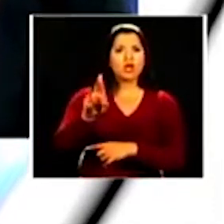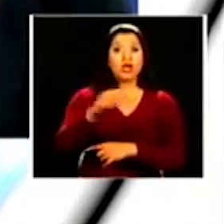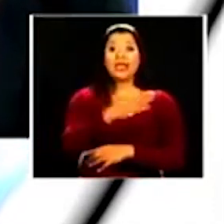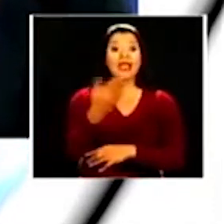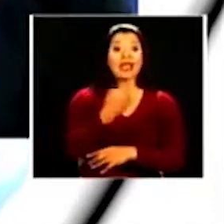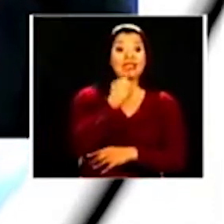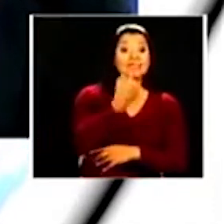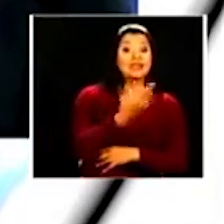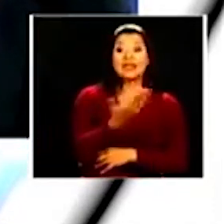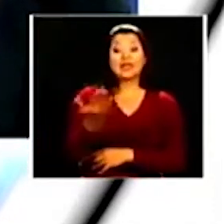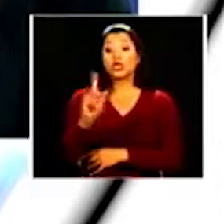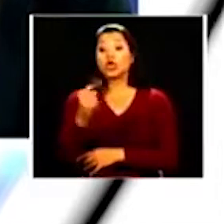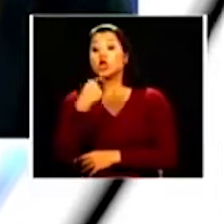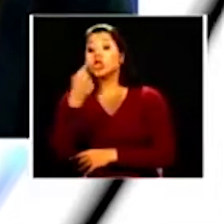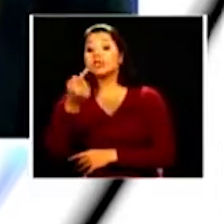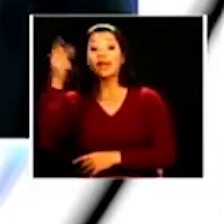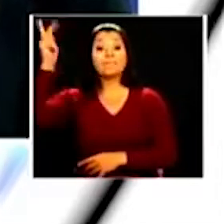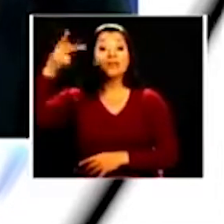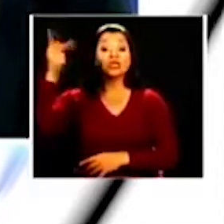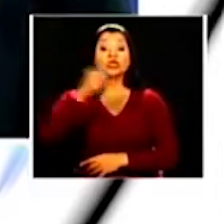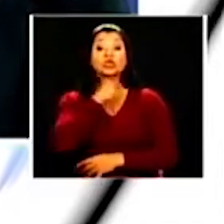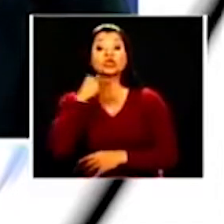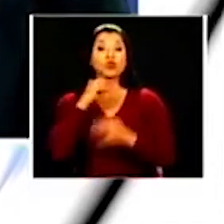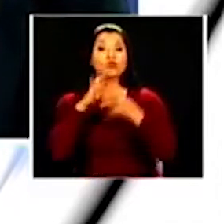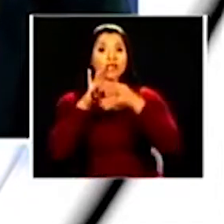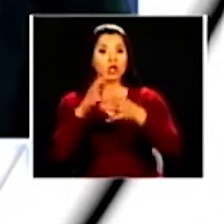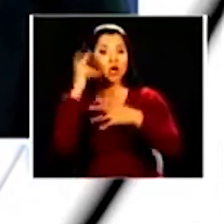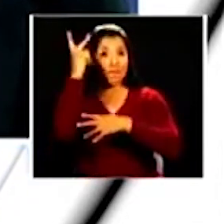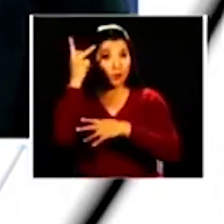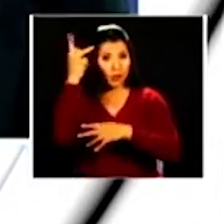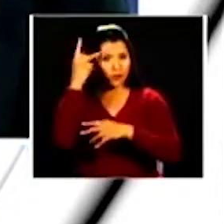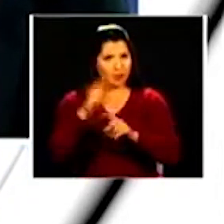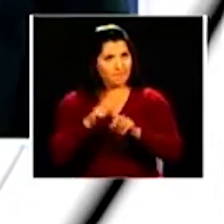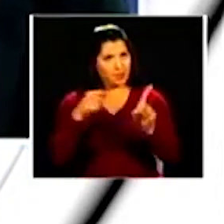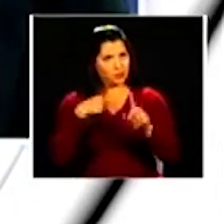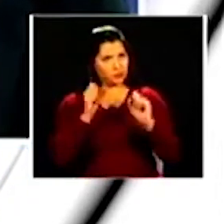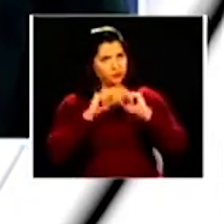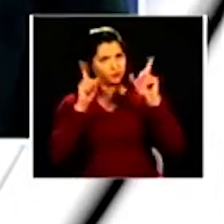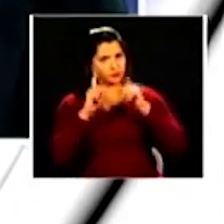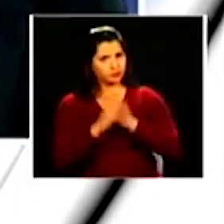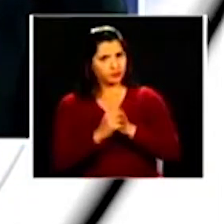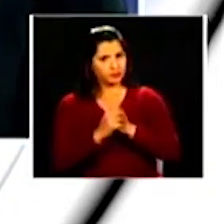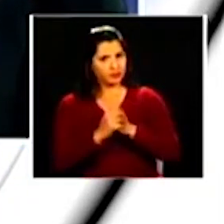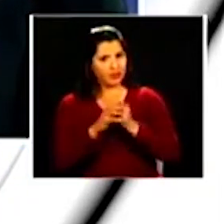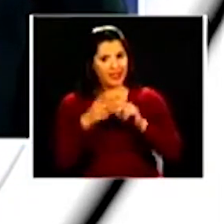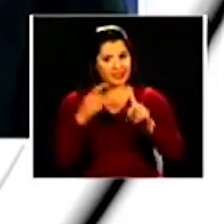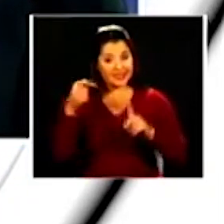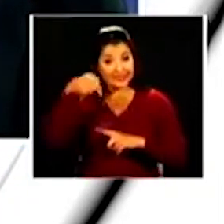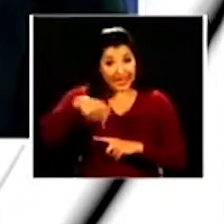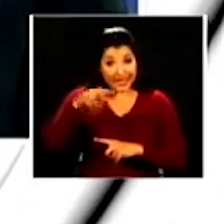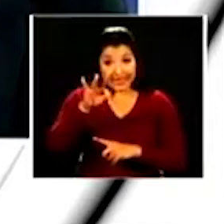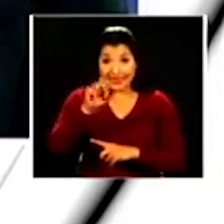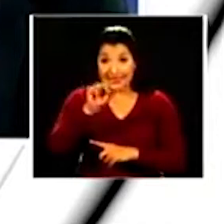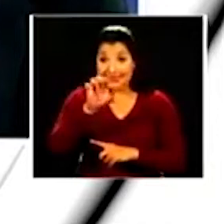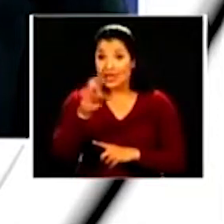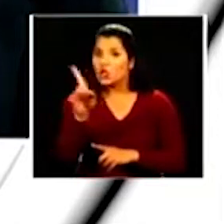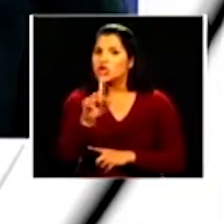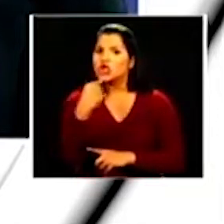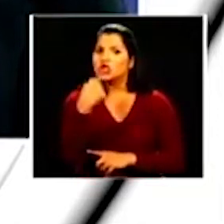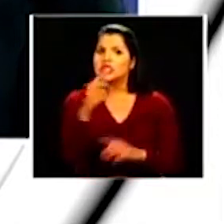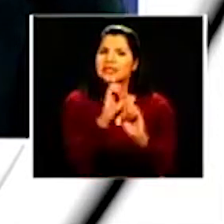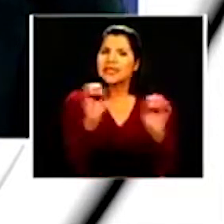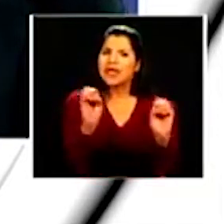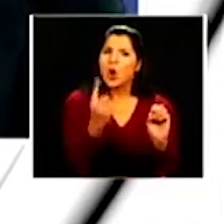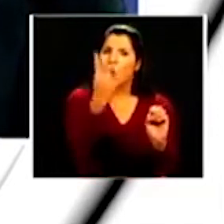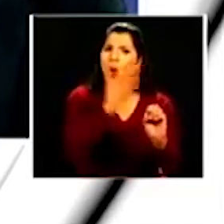los pastores y los sacerdotes sobre el tema político. Pero me llama la atención que desde este tribunal no se dice nada de un presidente de la